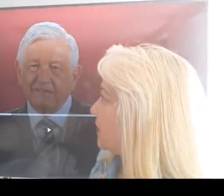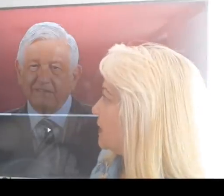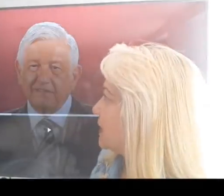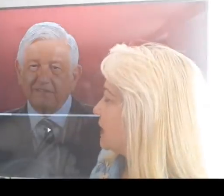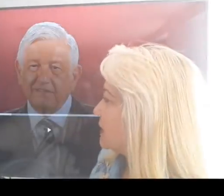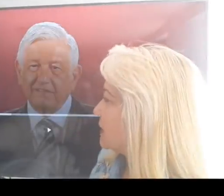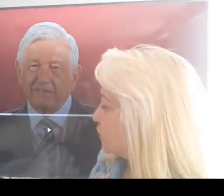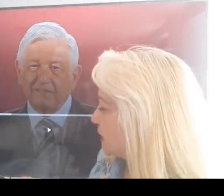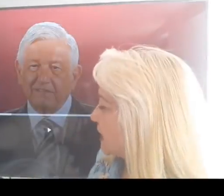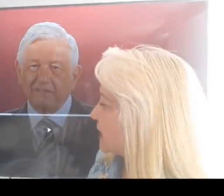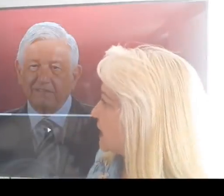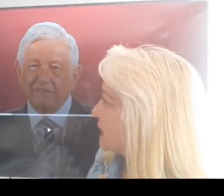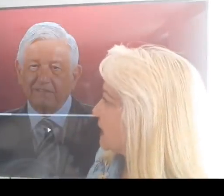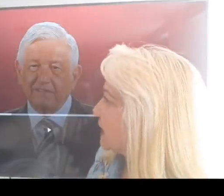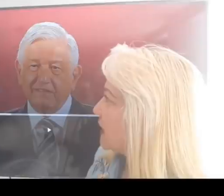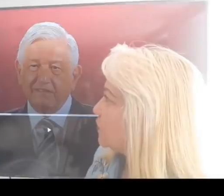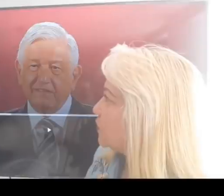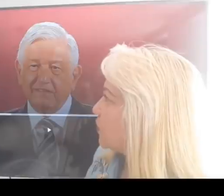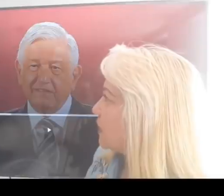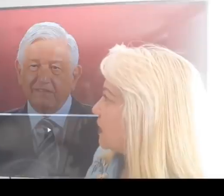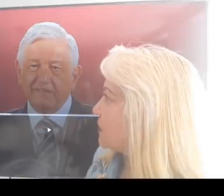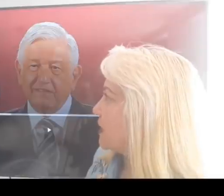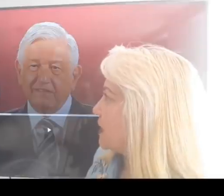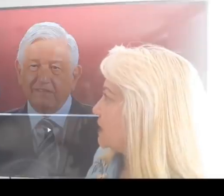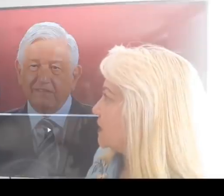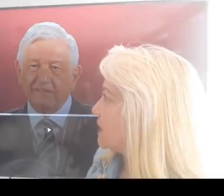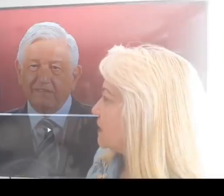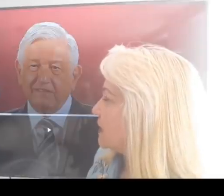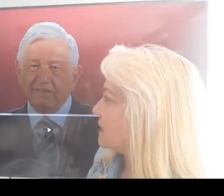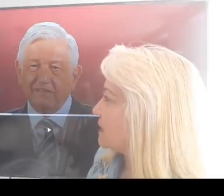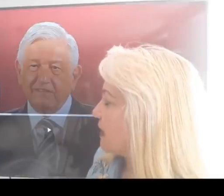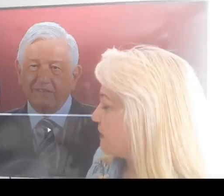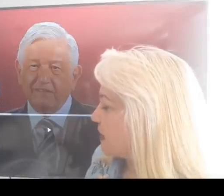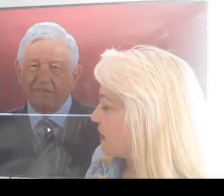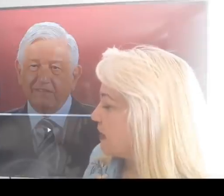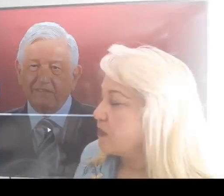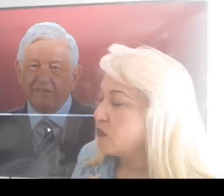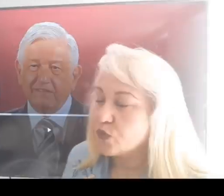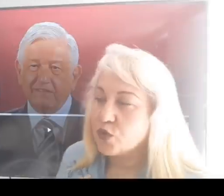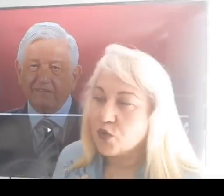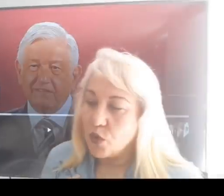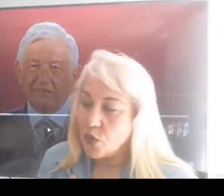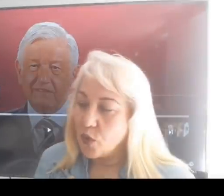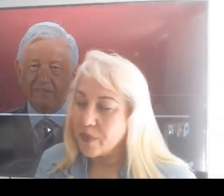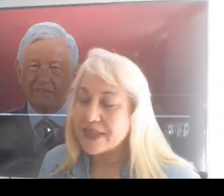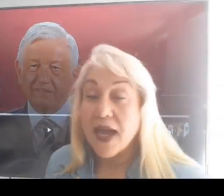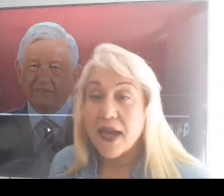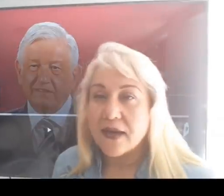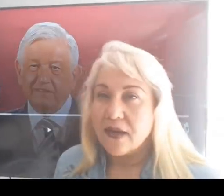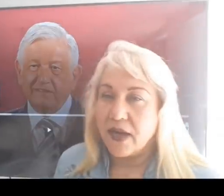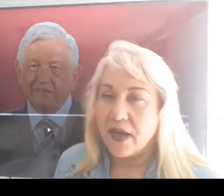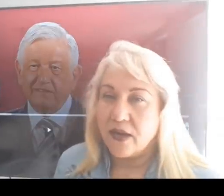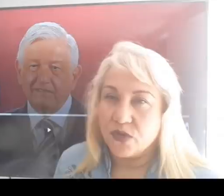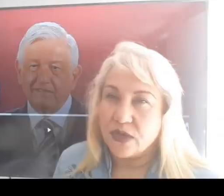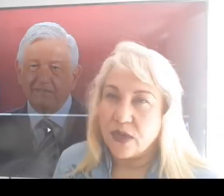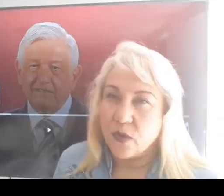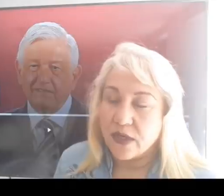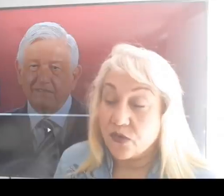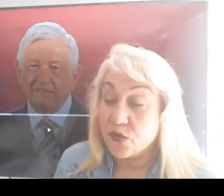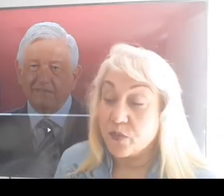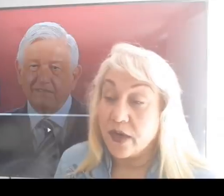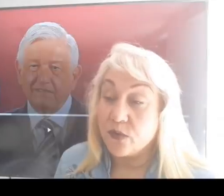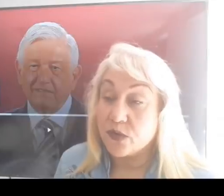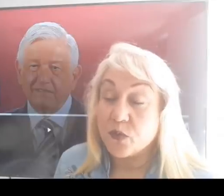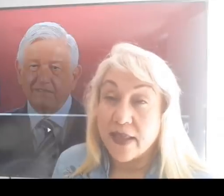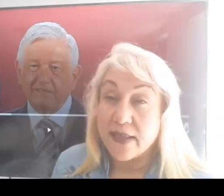pues obviamente les da mucha tranquilidad a ellos, porque pues sí, es desgraciadamente mucho pesar para nuestros